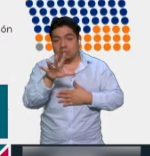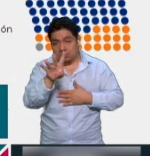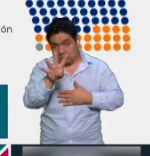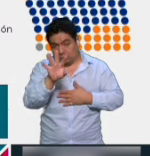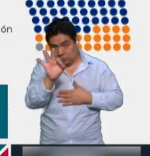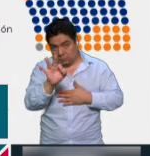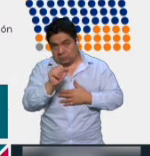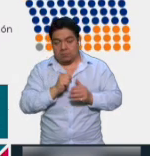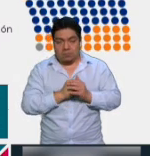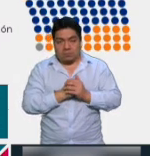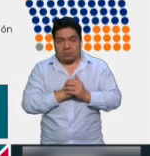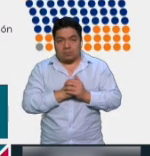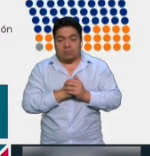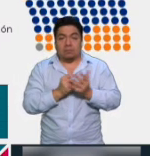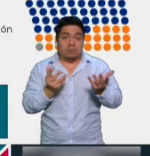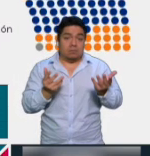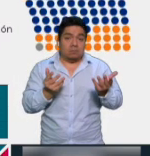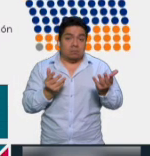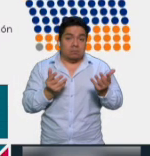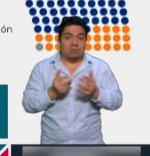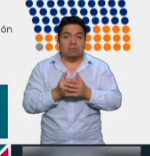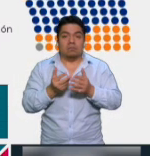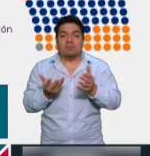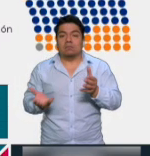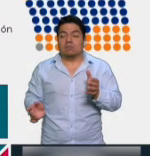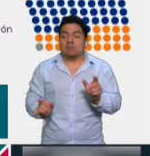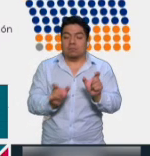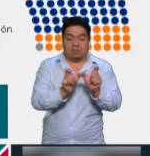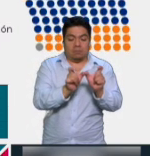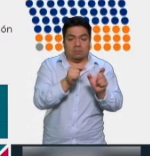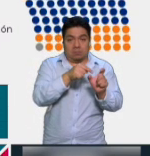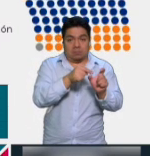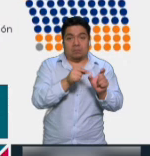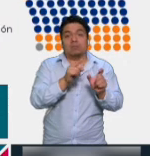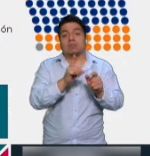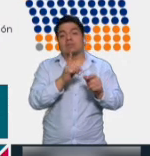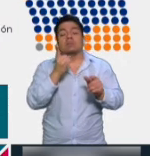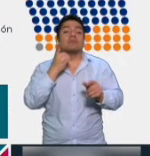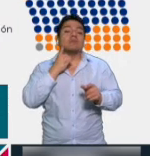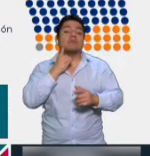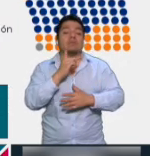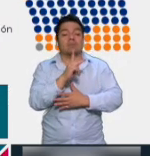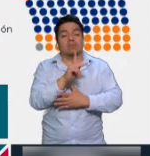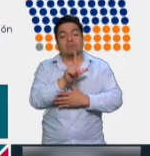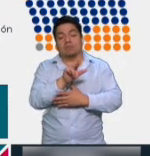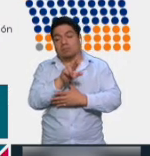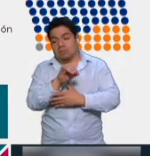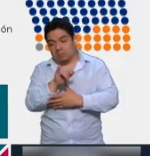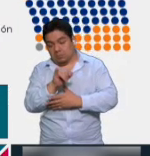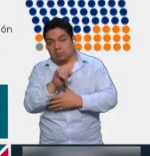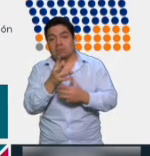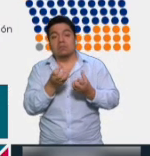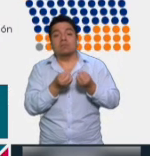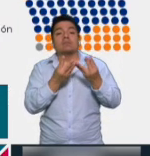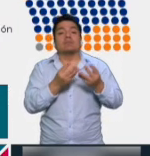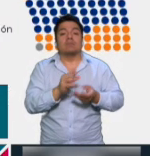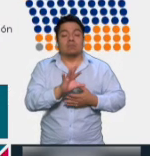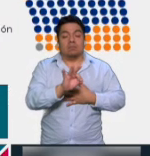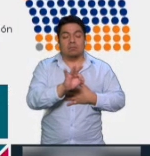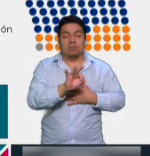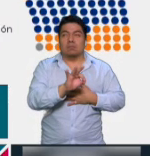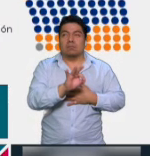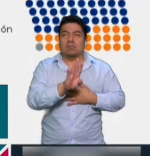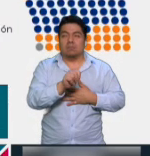46.54%. Si le incluye uno a los diputados plurinominales, te da una representación de 49